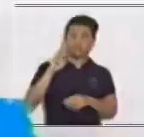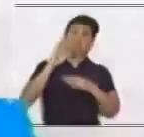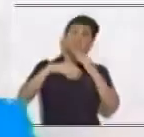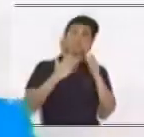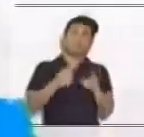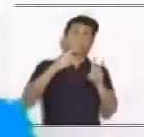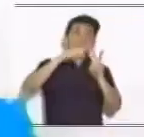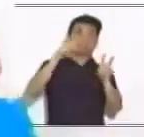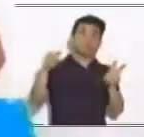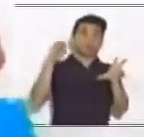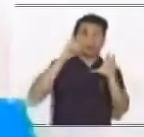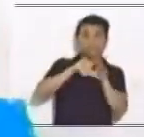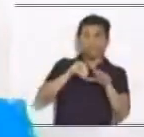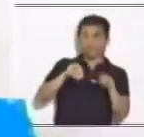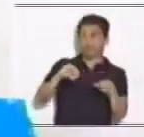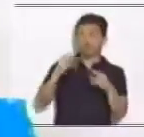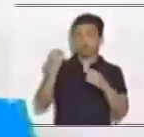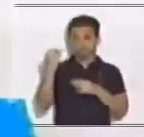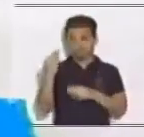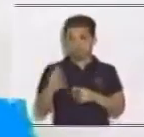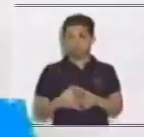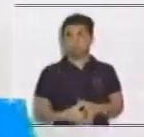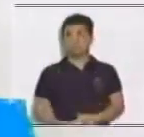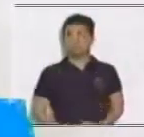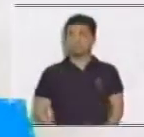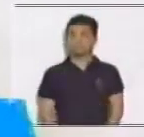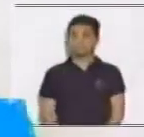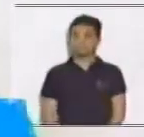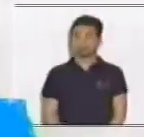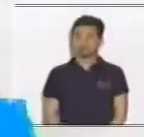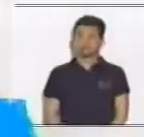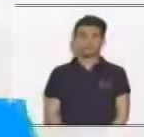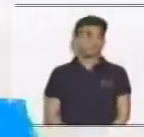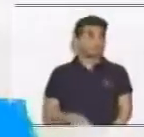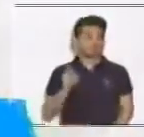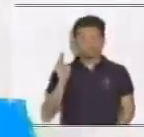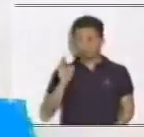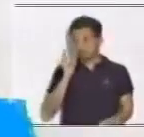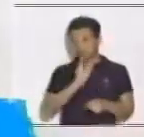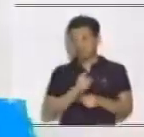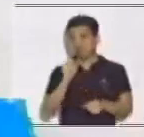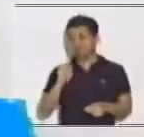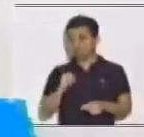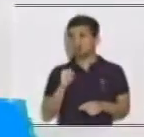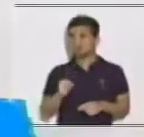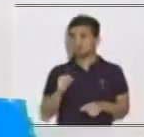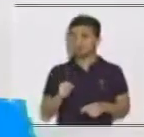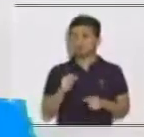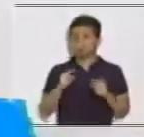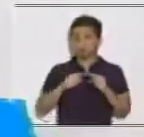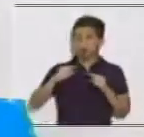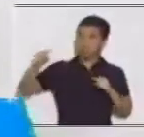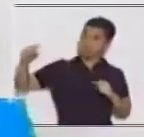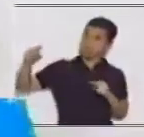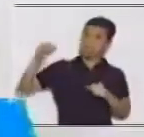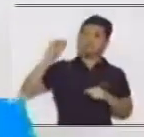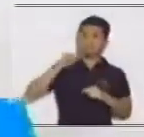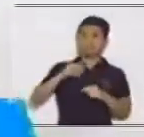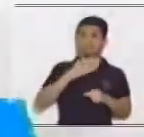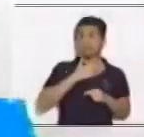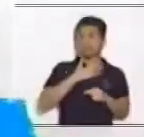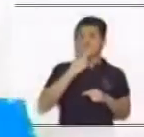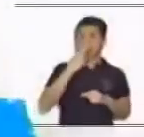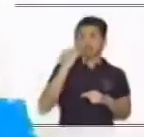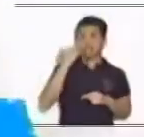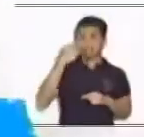A más el cuadrado de B. Y siempre se cumple. El lado más grande es la hipotenusa. Los otros